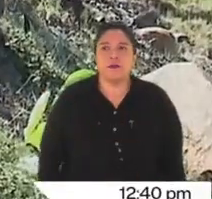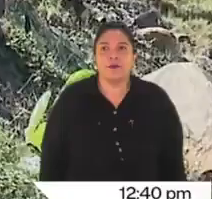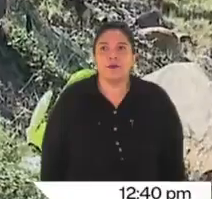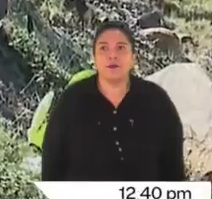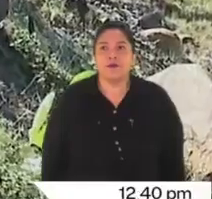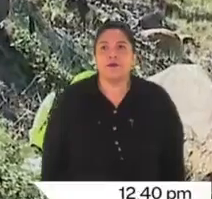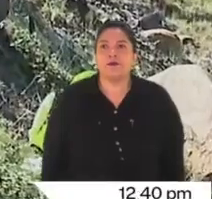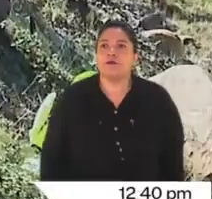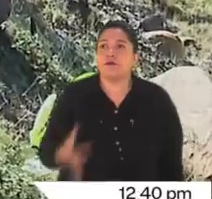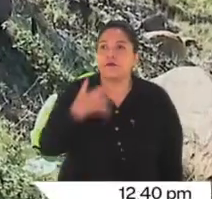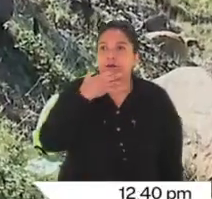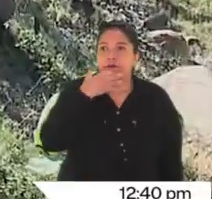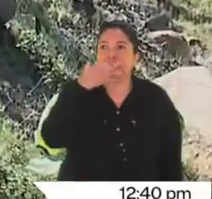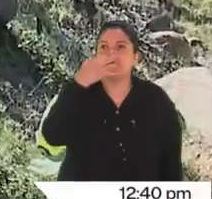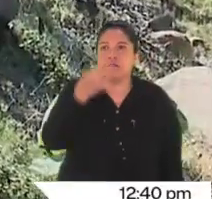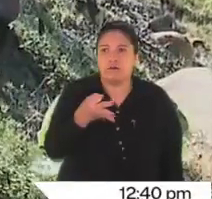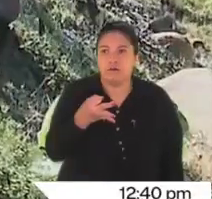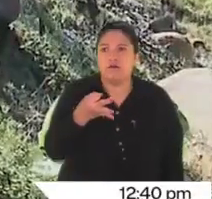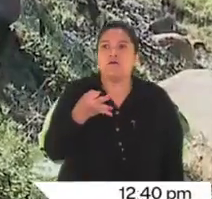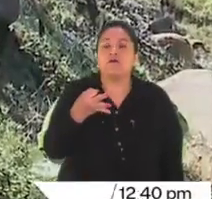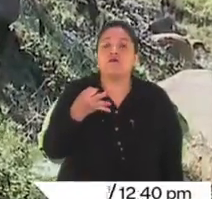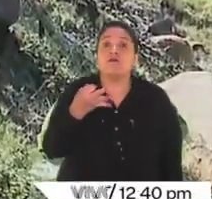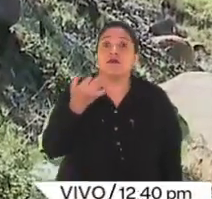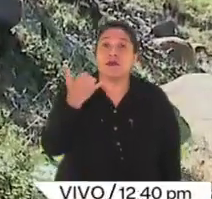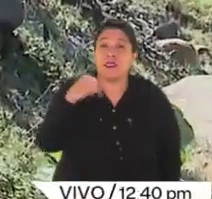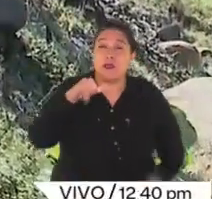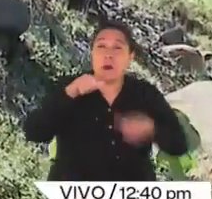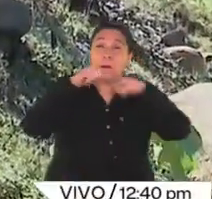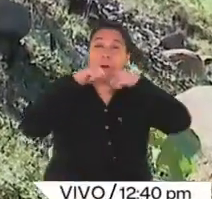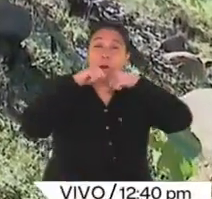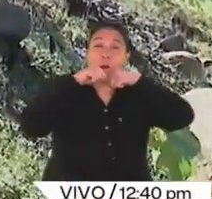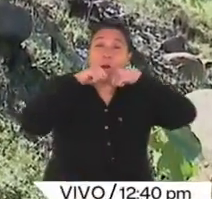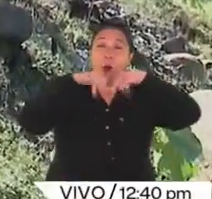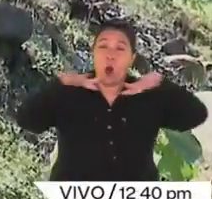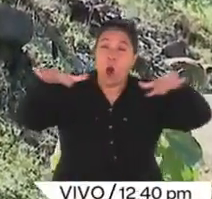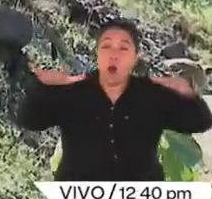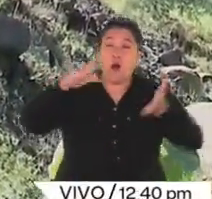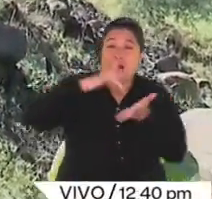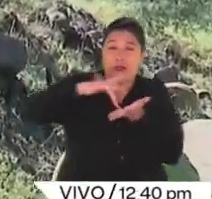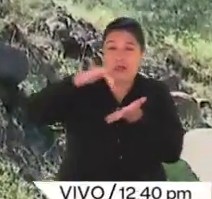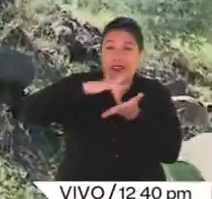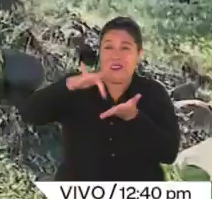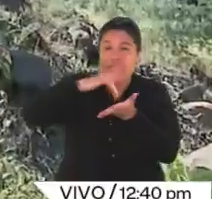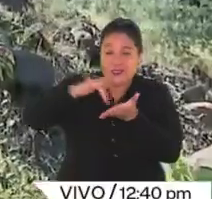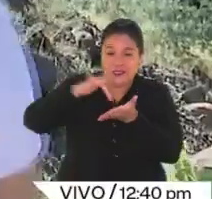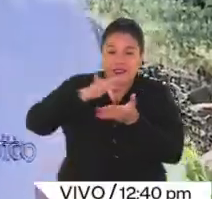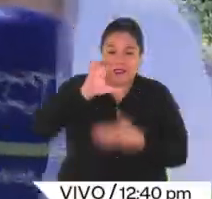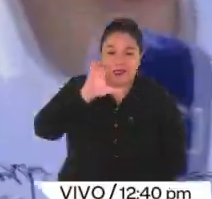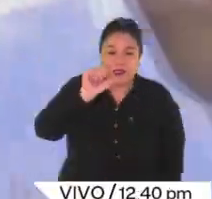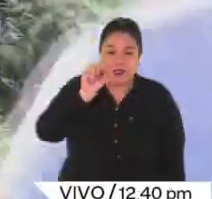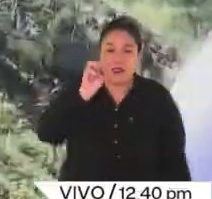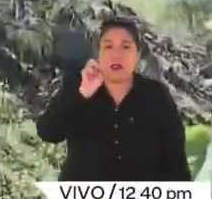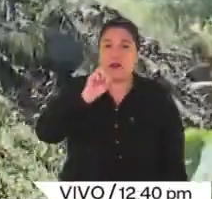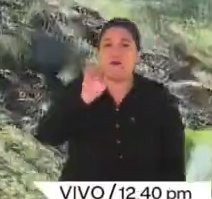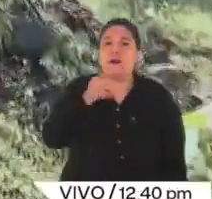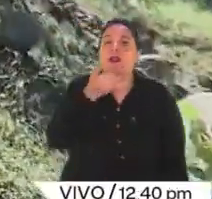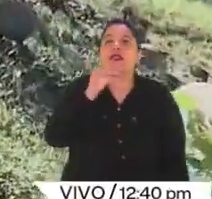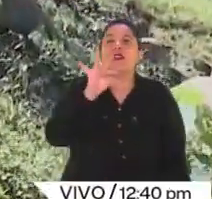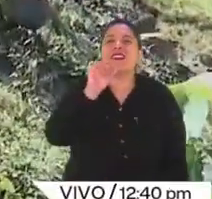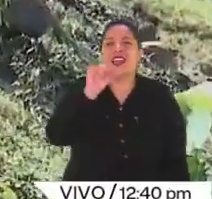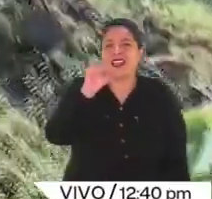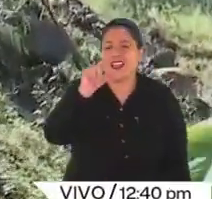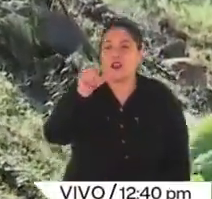Hay que decir que una vez se conoció esta tragedia, esta emergencia aquí en el Carmen de Atrato, se desplegaron